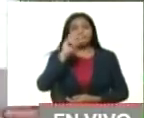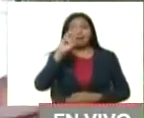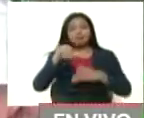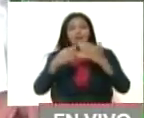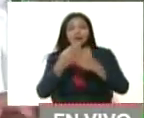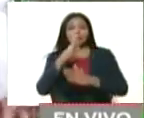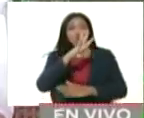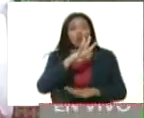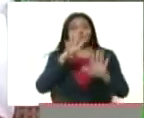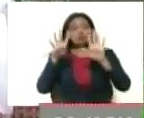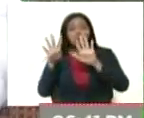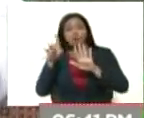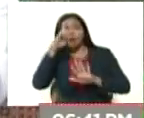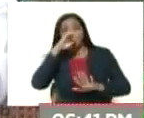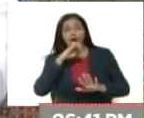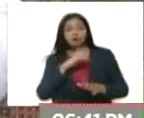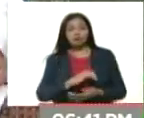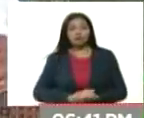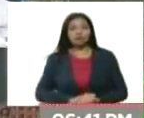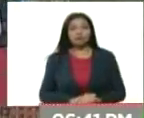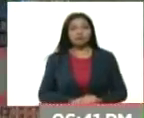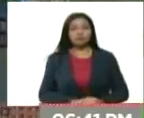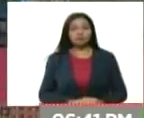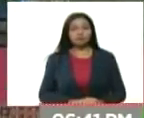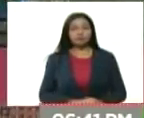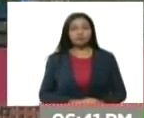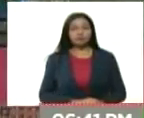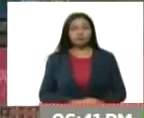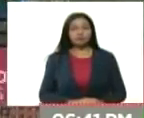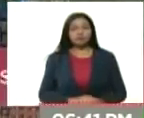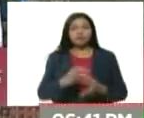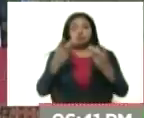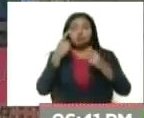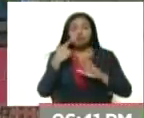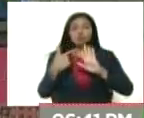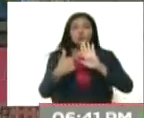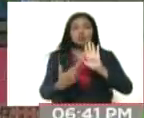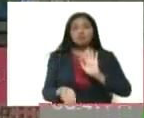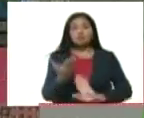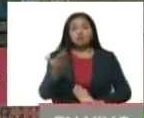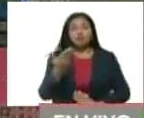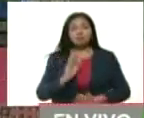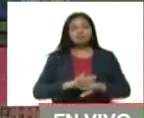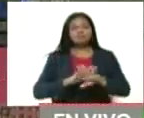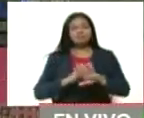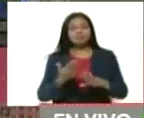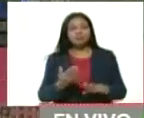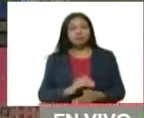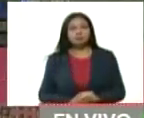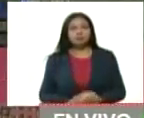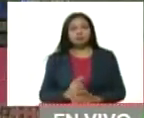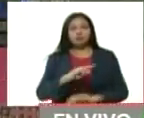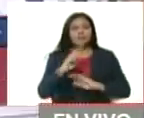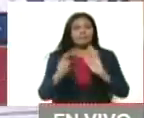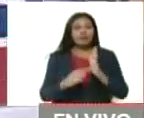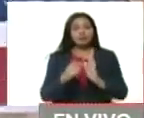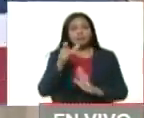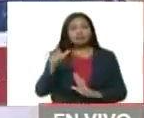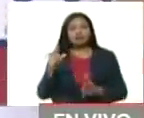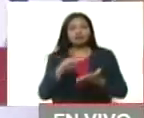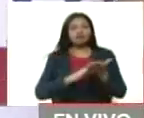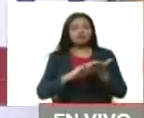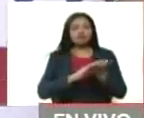los 49 años de edad. Este número que quiero mostrar es muy importante, es el total de pacientes